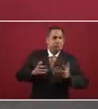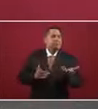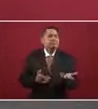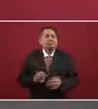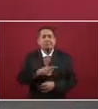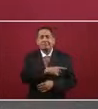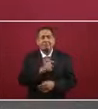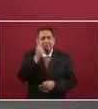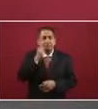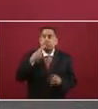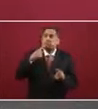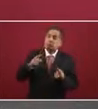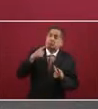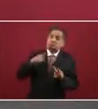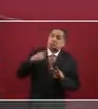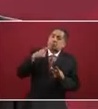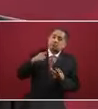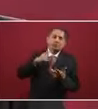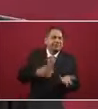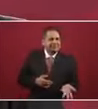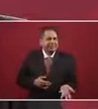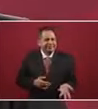les importa, porque